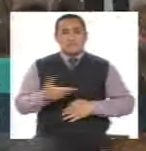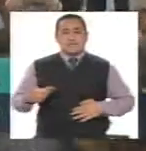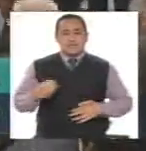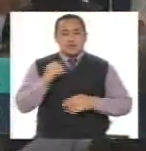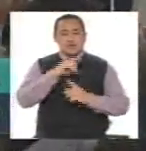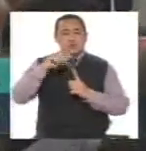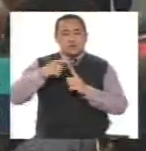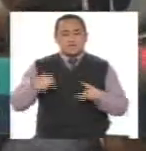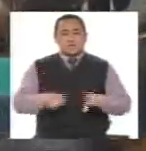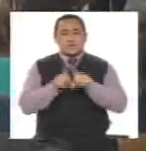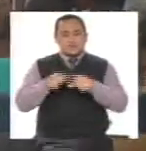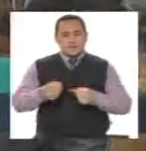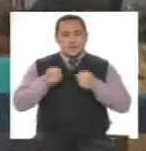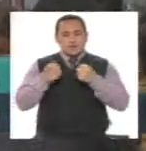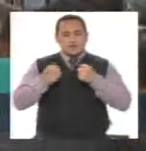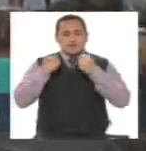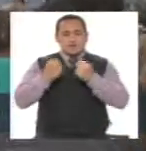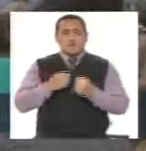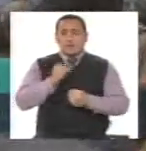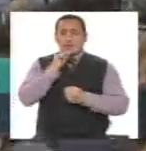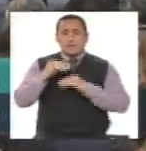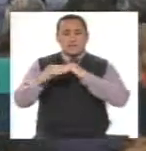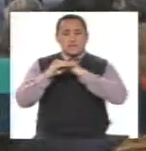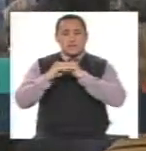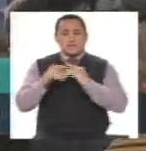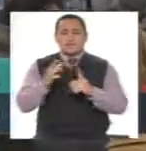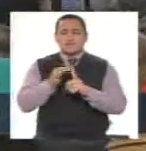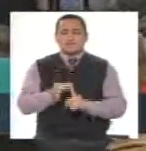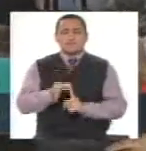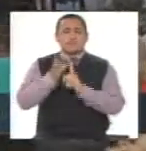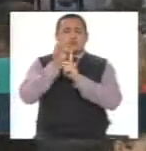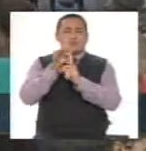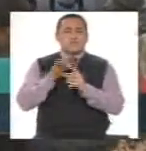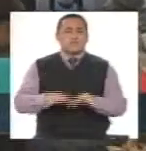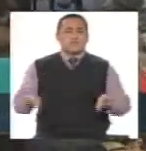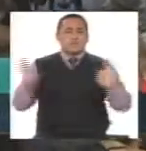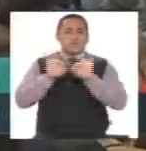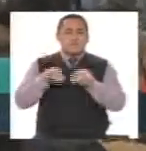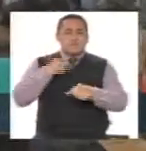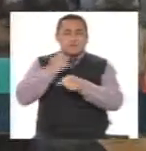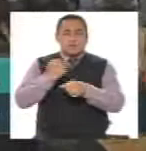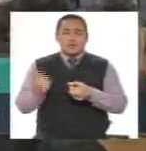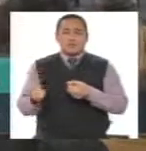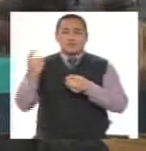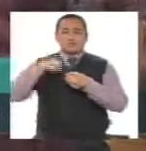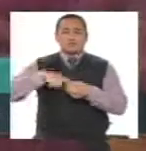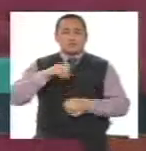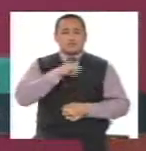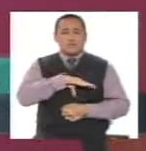que actualmente la lucha contra la desigualdad es la prioridad y que el norte de su gestión es la inclusión social.